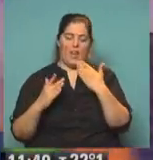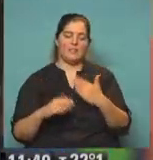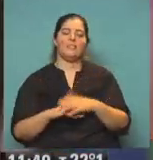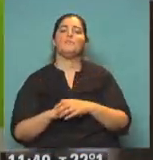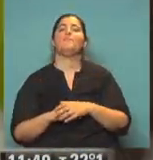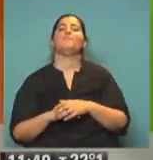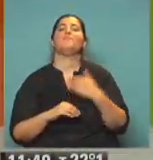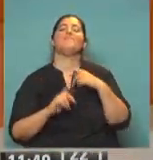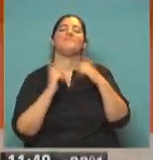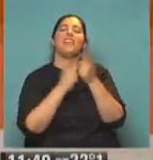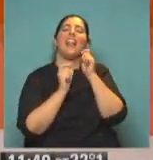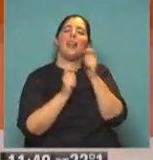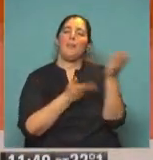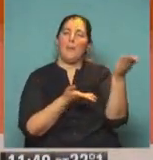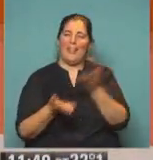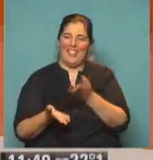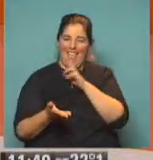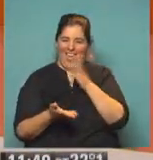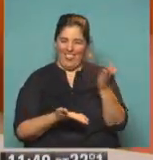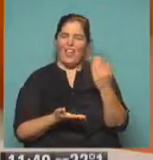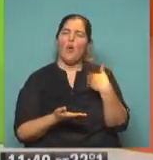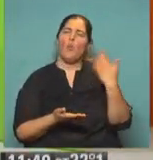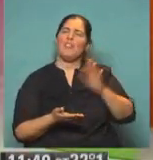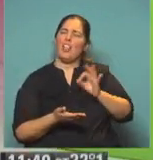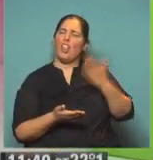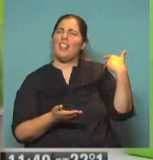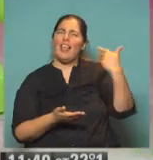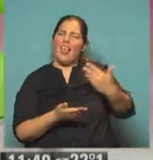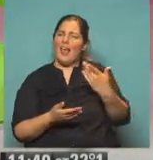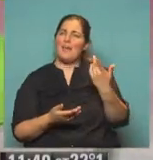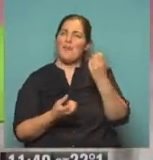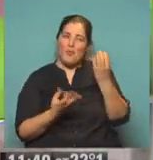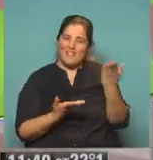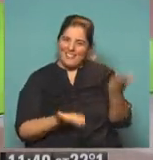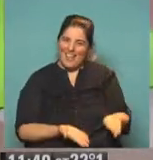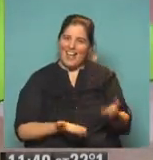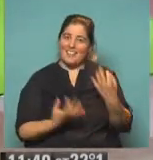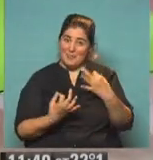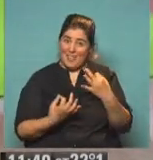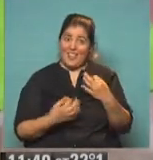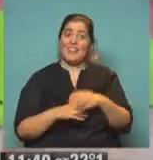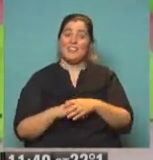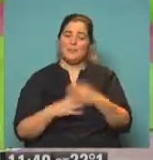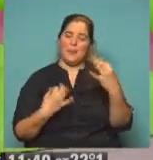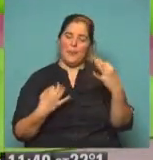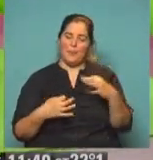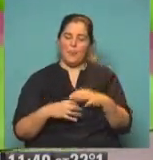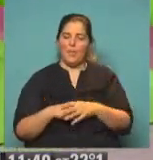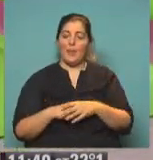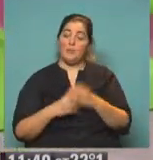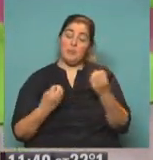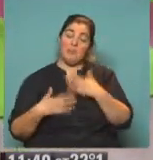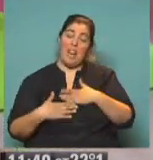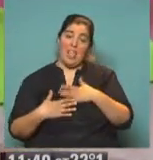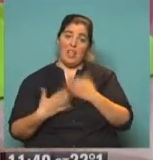Bueno, estoy aquí en el living con nuestra invitada. ¿Qué dice tanto Hola, tiempo? ¿Cómo está usted, Lubertino? Siempre. ¿Cómo anda? Bien. ¿Bien? Muy bien. Bueno, me